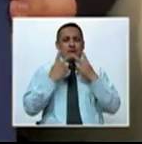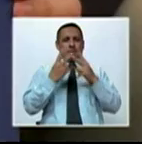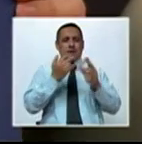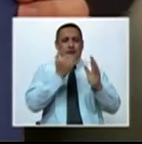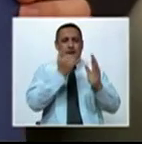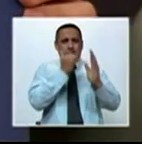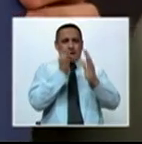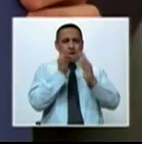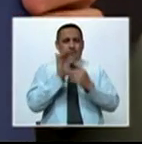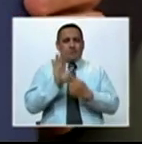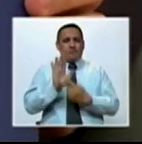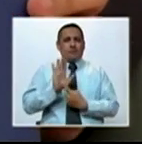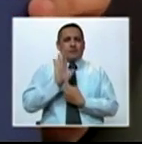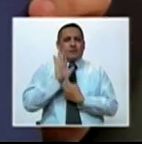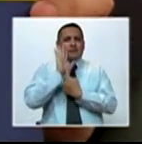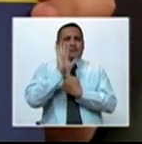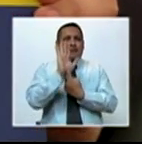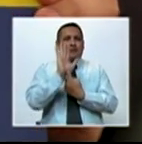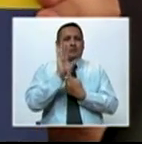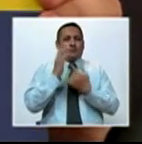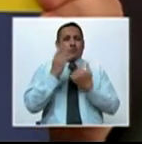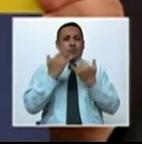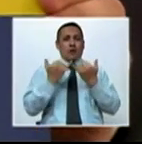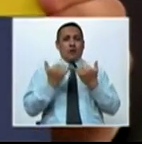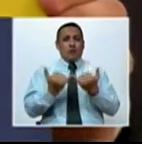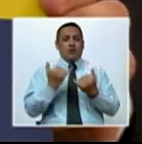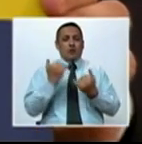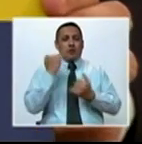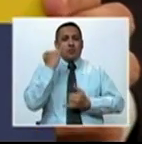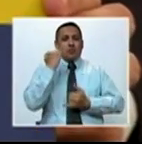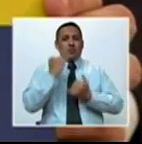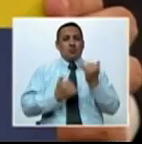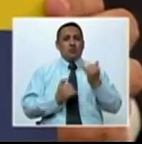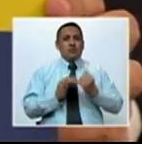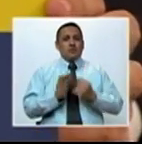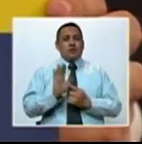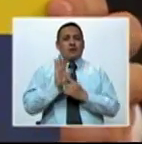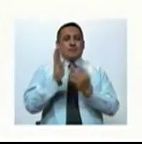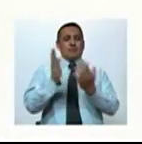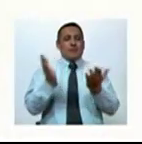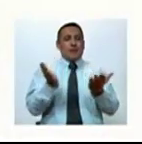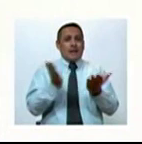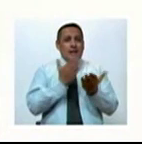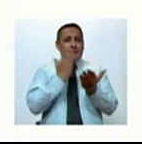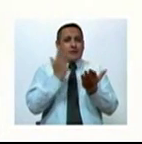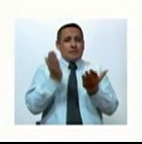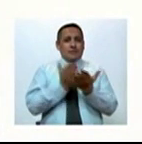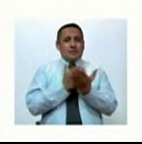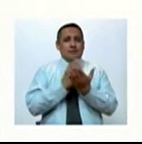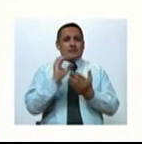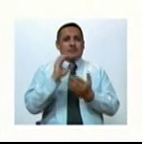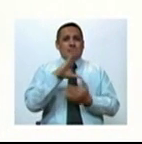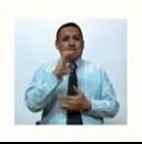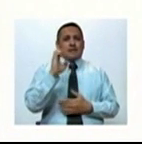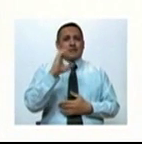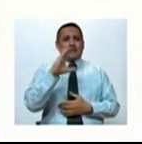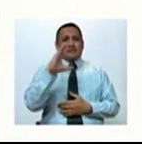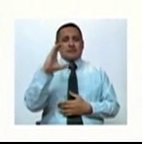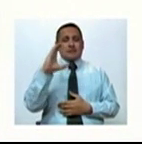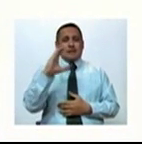ante cámaras estamos exhibiendo la última publicación del